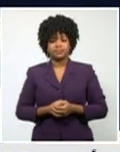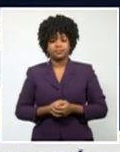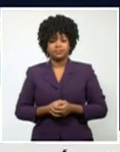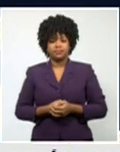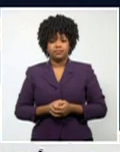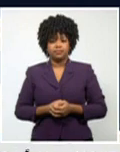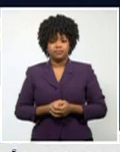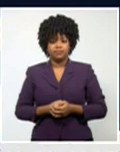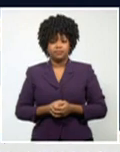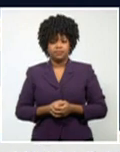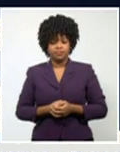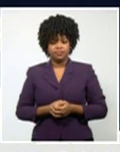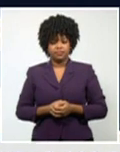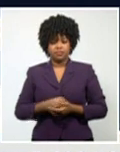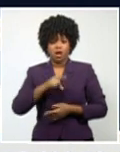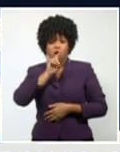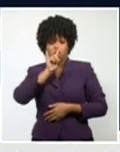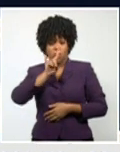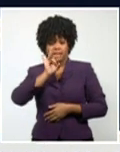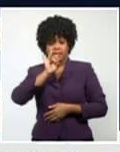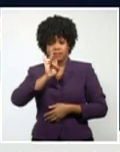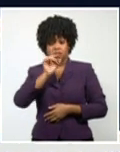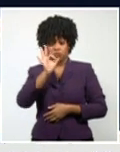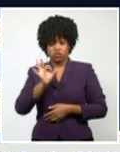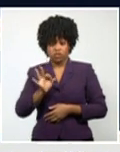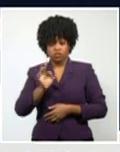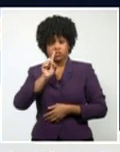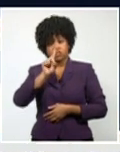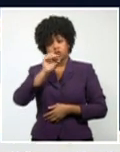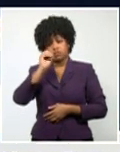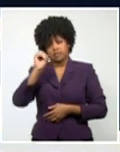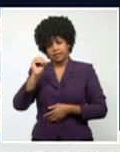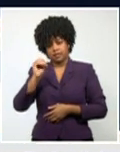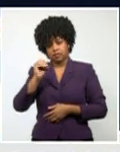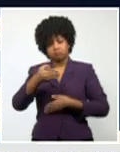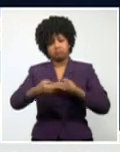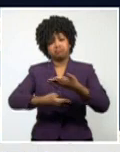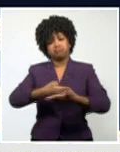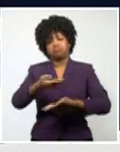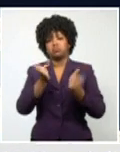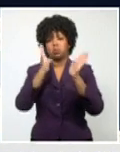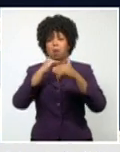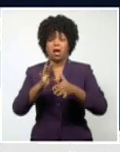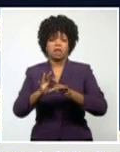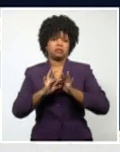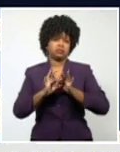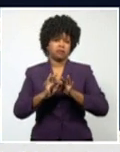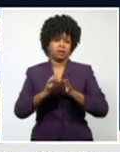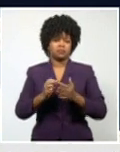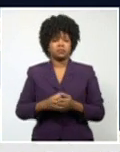97%, 260, presentan una evolución clínica estable. Indicador favorable, indicador que